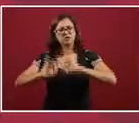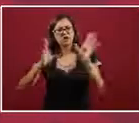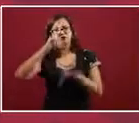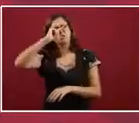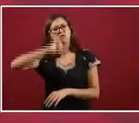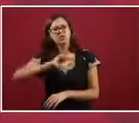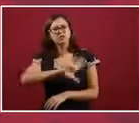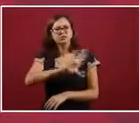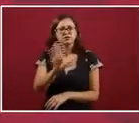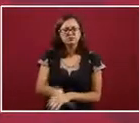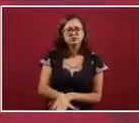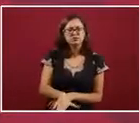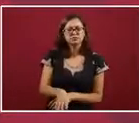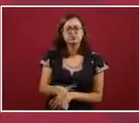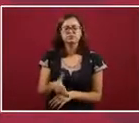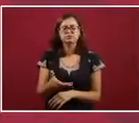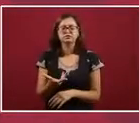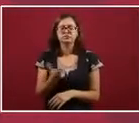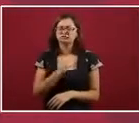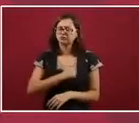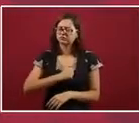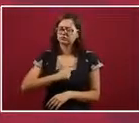pierden la vida. Mi